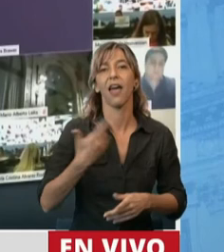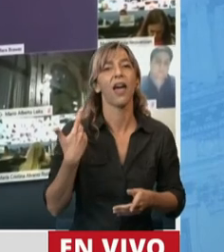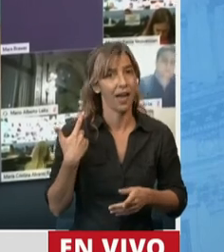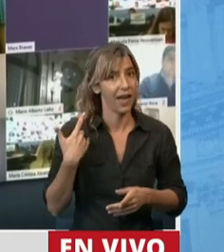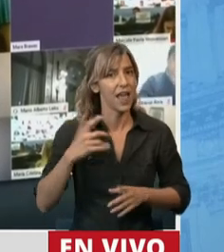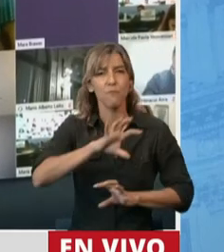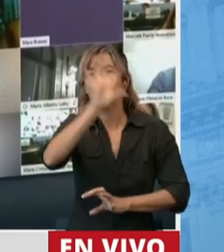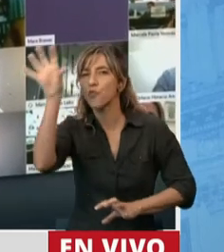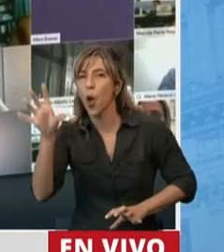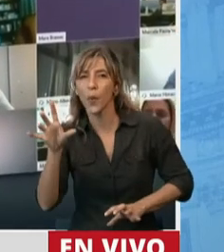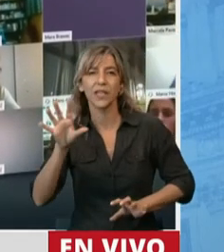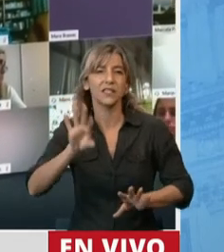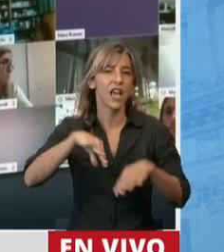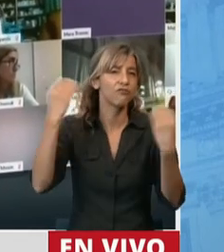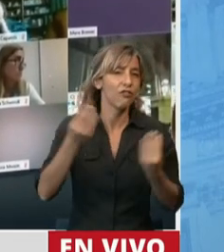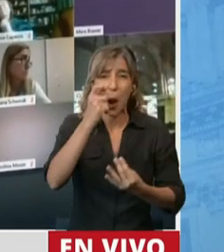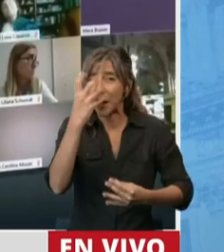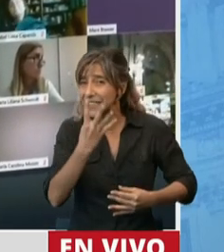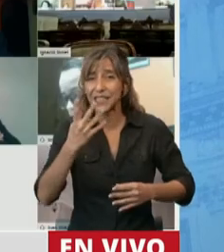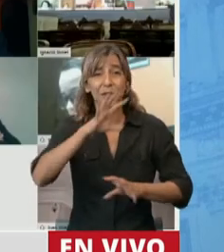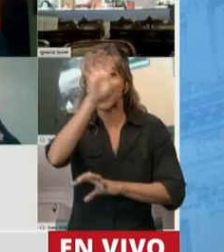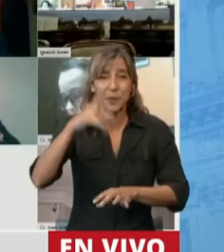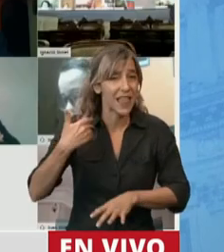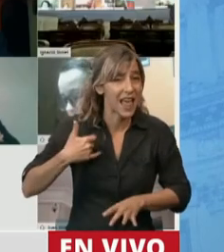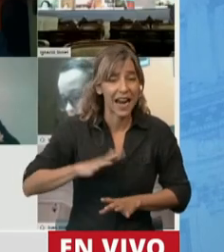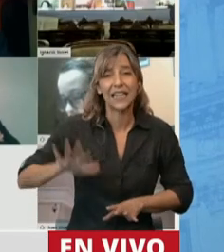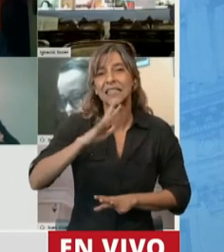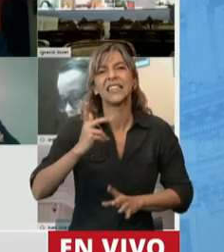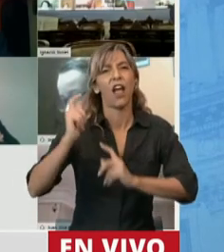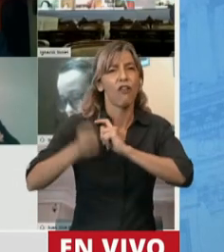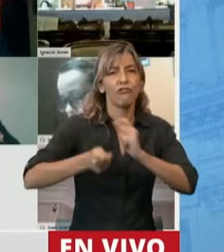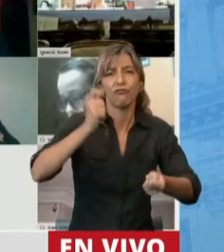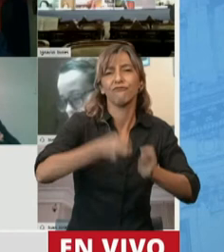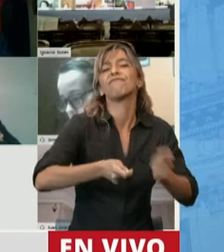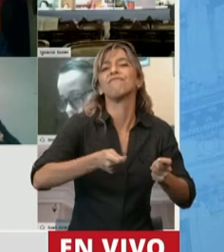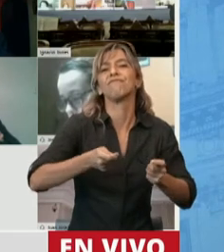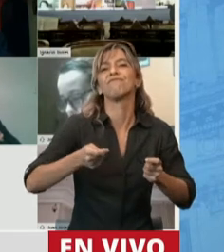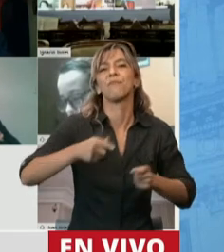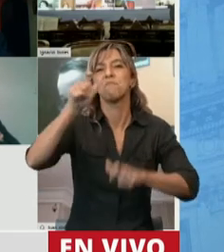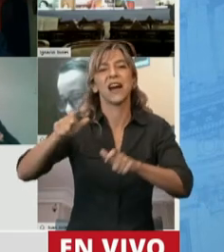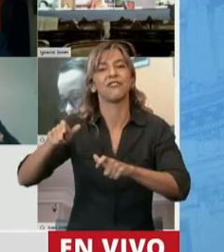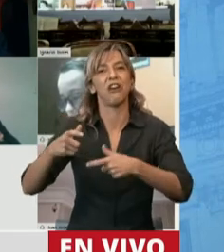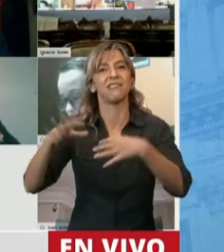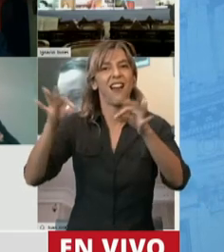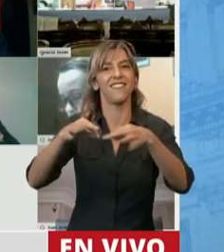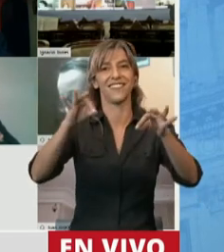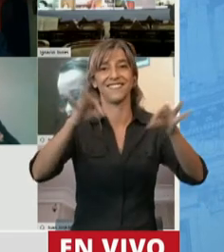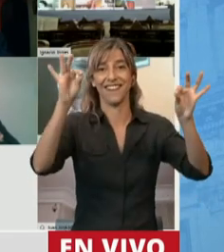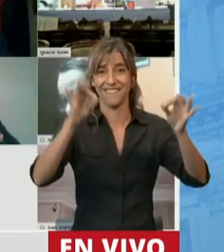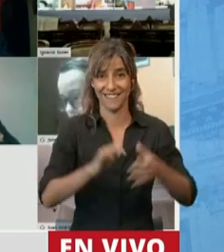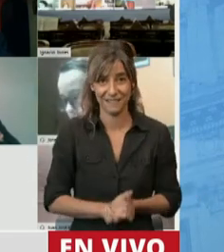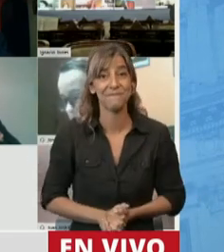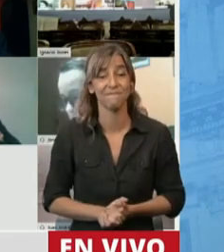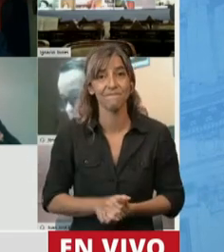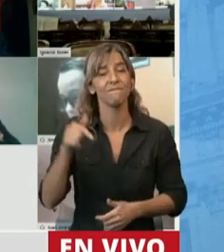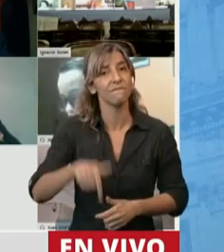provincias argentinas y salvando miles y miles y miles de vidas. Sí, señor presidente, creo que la sanción de esta ley y esta